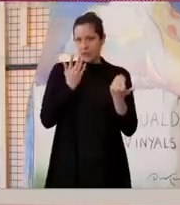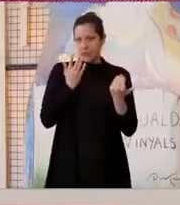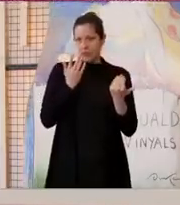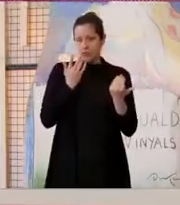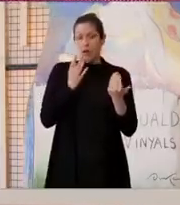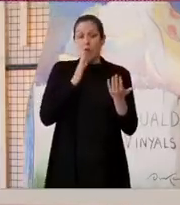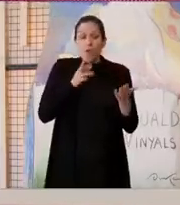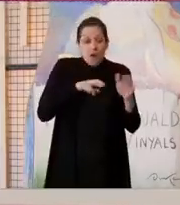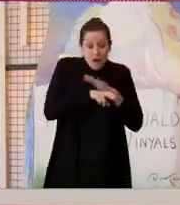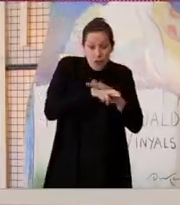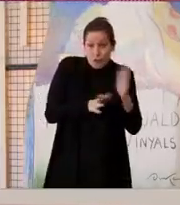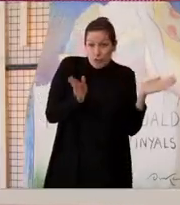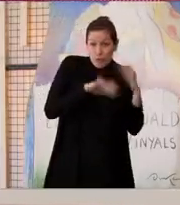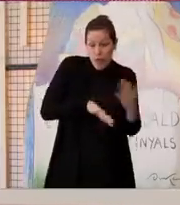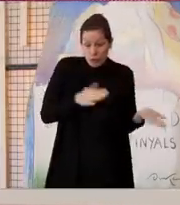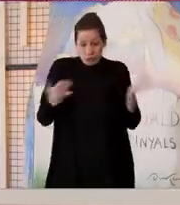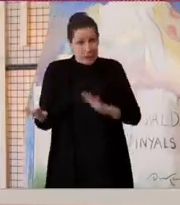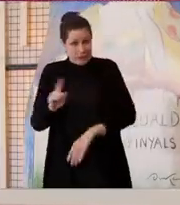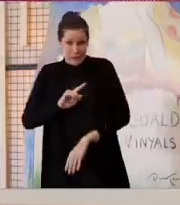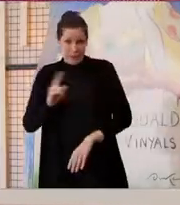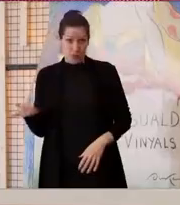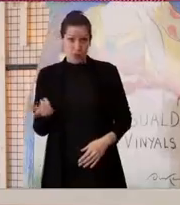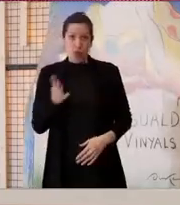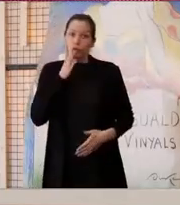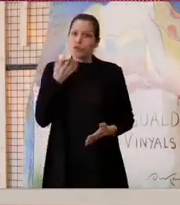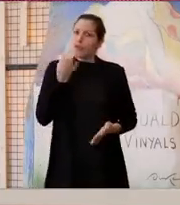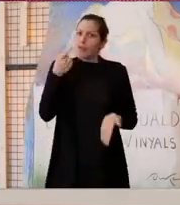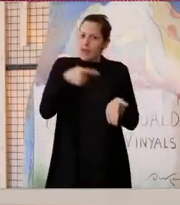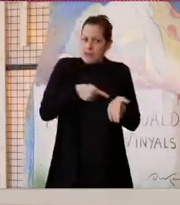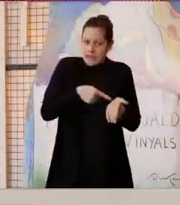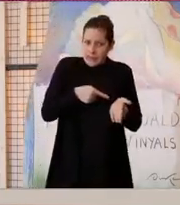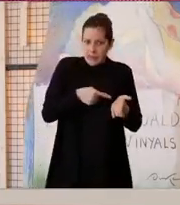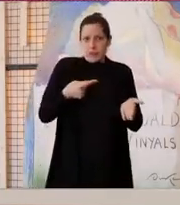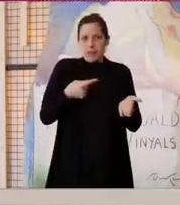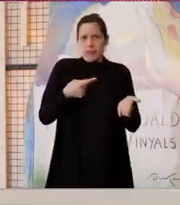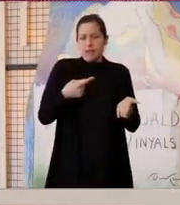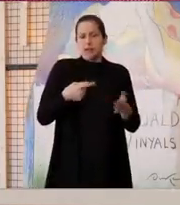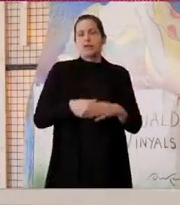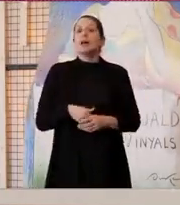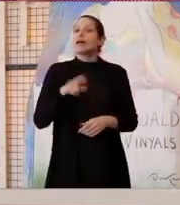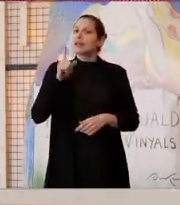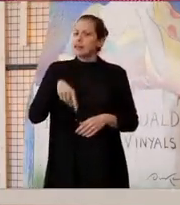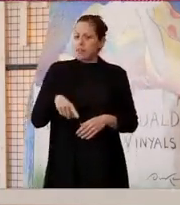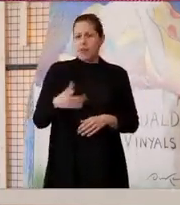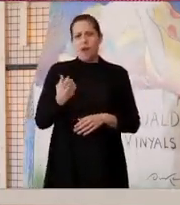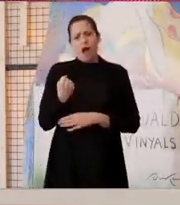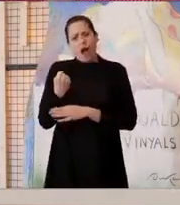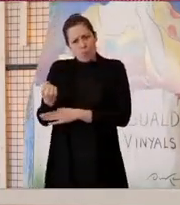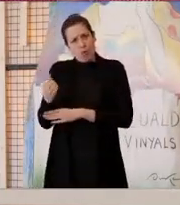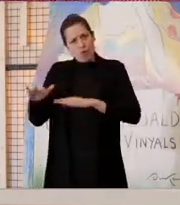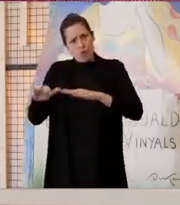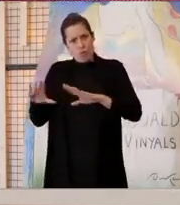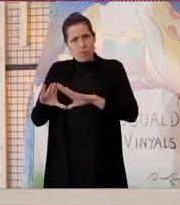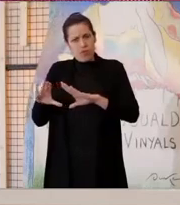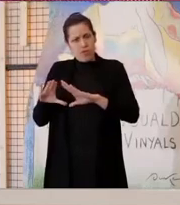transformamos nada eh o sea que también hay que seguirlo y de hecho hay que apoyar al movimiento feminista con recursos que es lo primero que